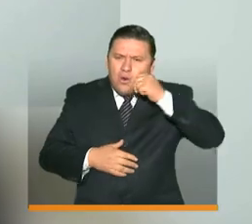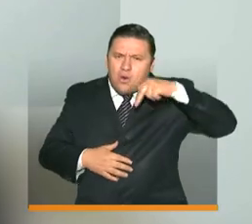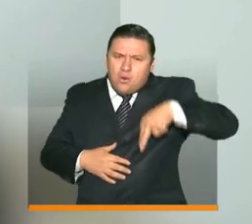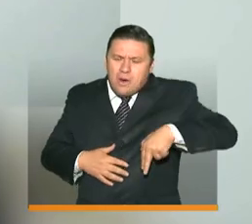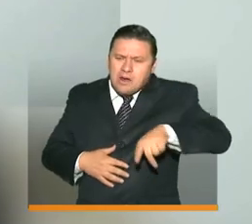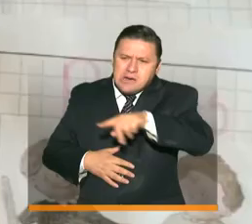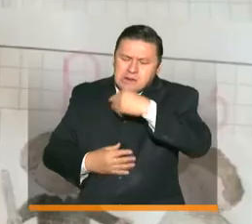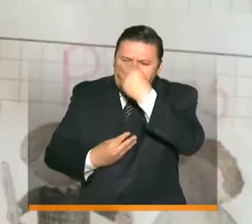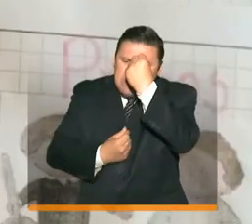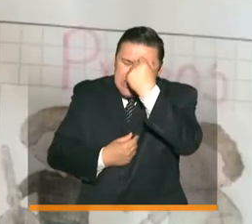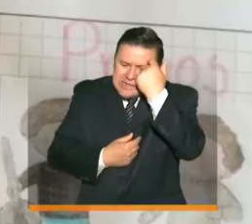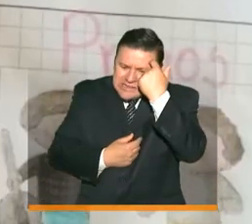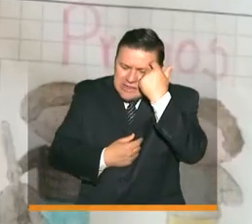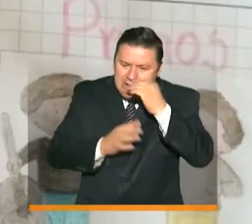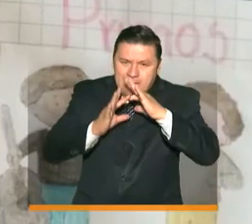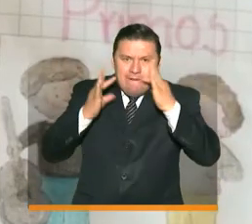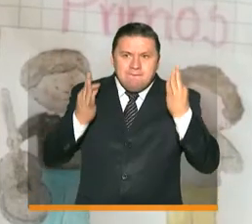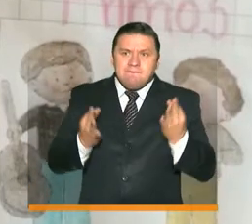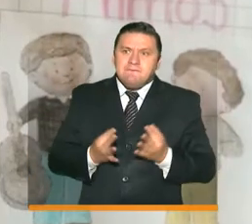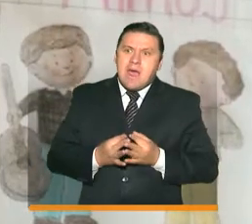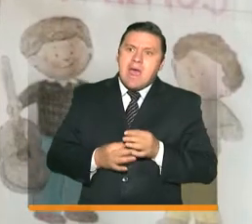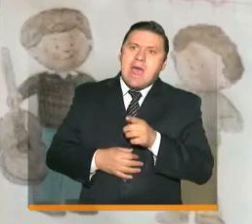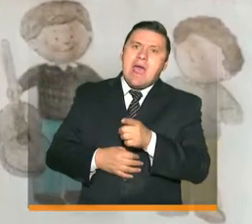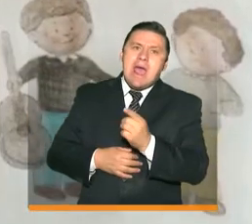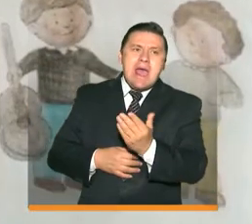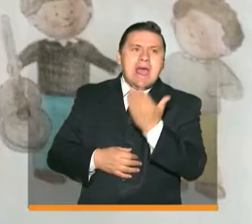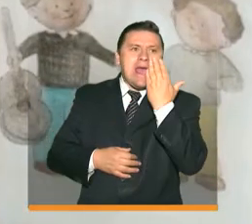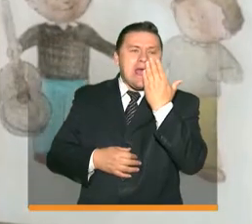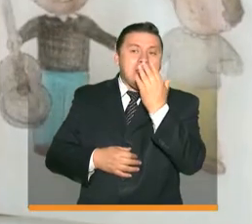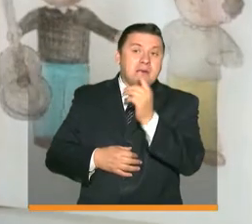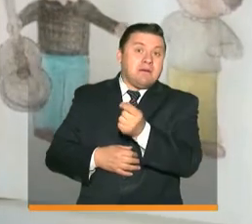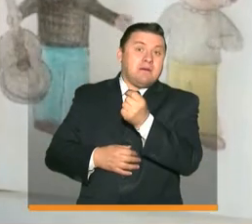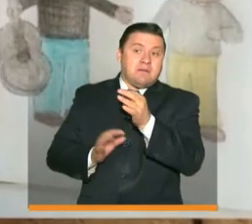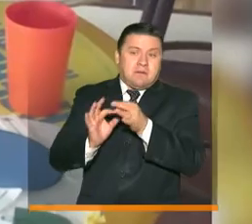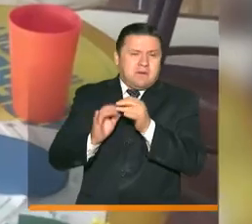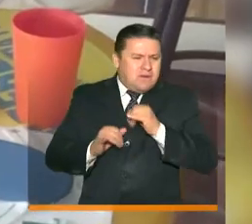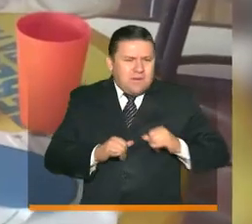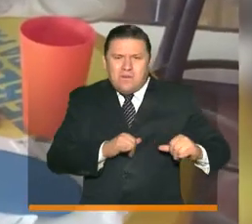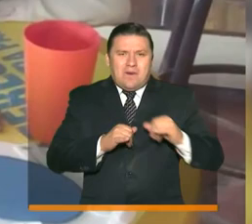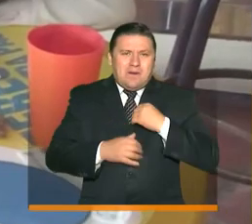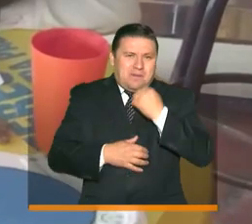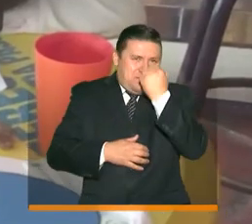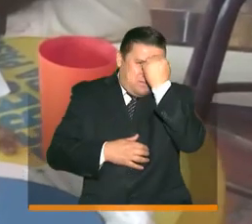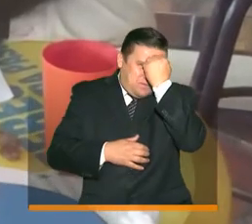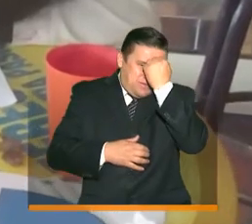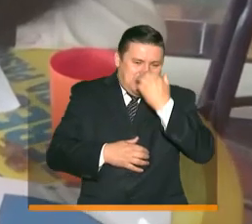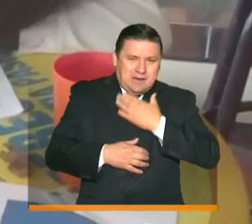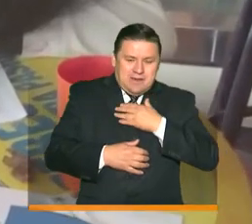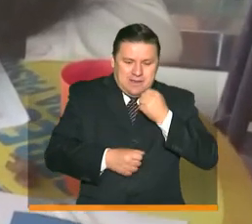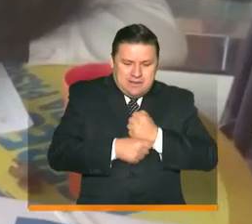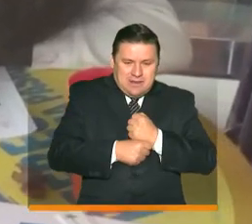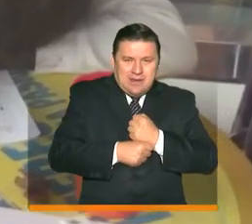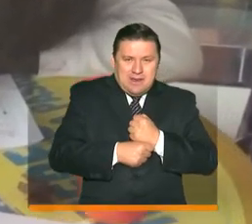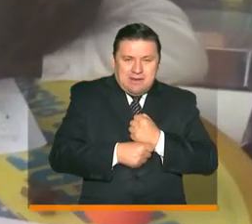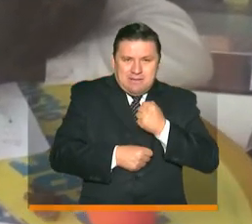la parte de valores. La familia ha sido un gran pilar, igual que nosotros como docentes desde nuestro